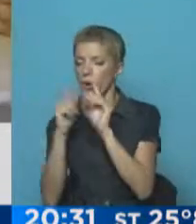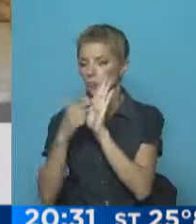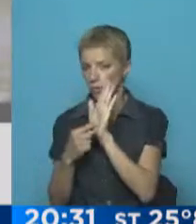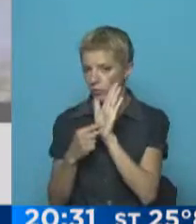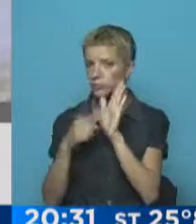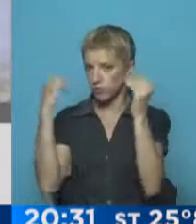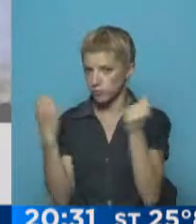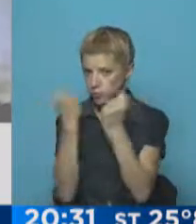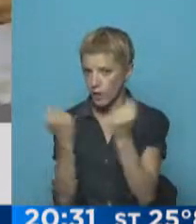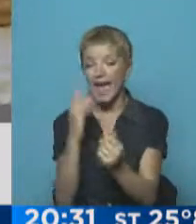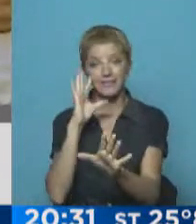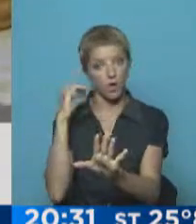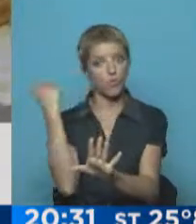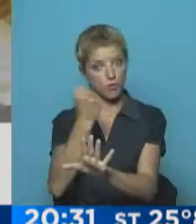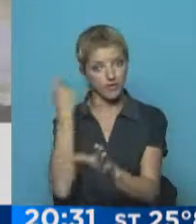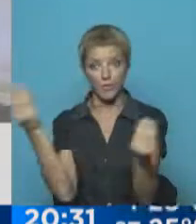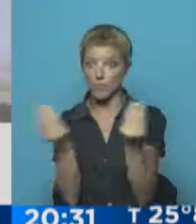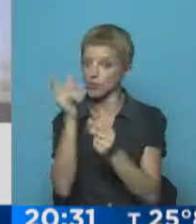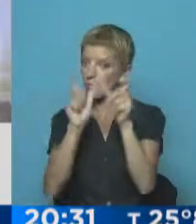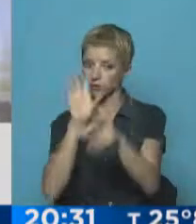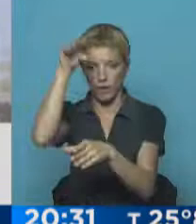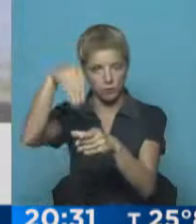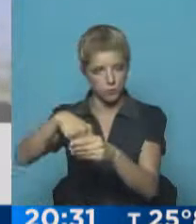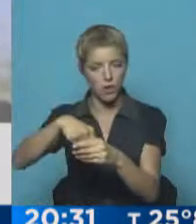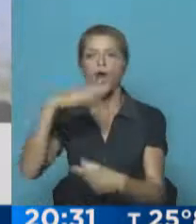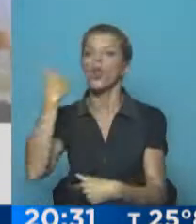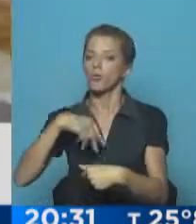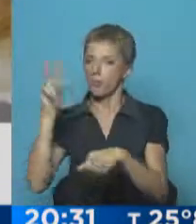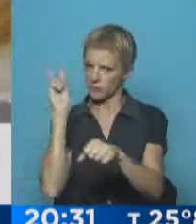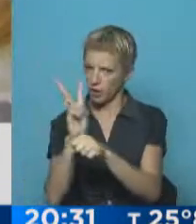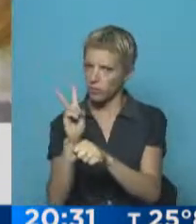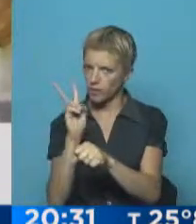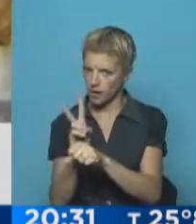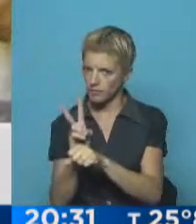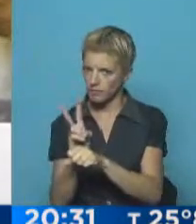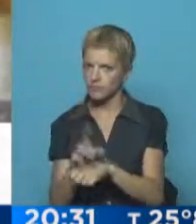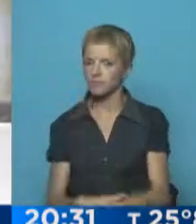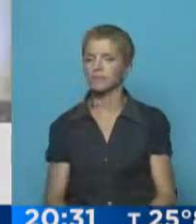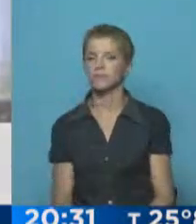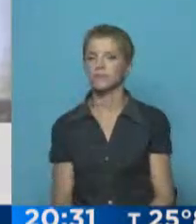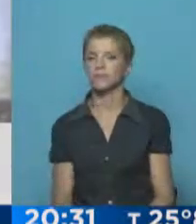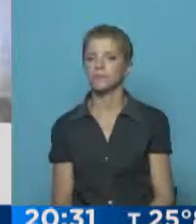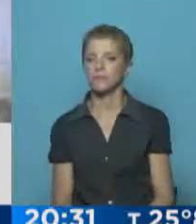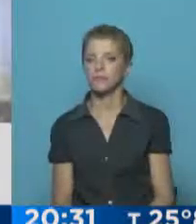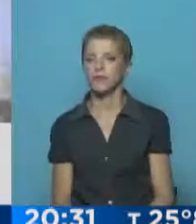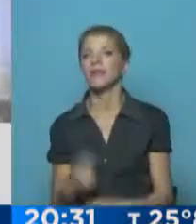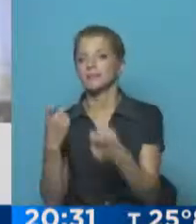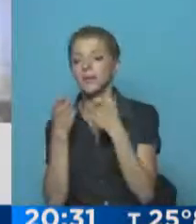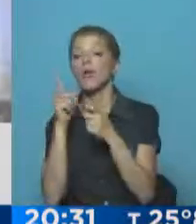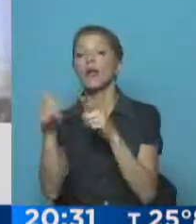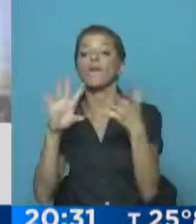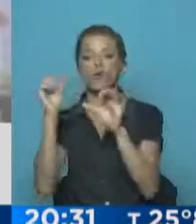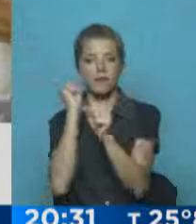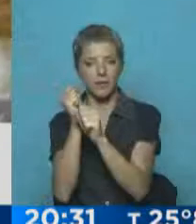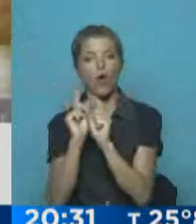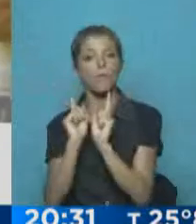una movida muy grande, ¿no? Mucha gente involucrada, los vamos a cuidar. Tenemos que estar seguros de que tengan las mismas condiciones o mejores de trabajo,